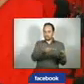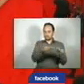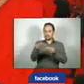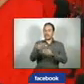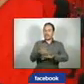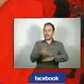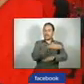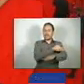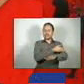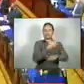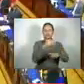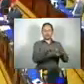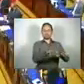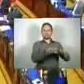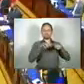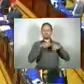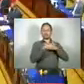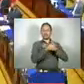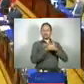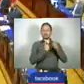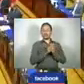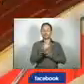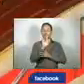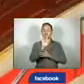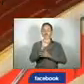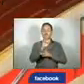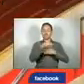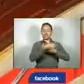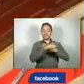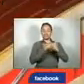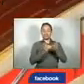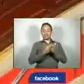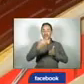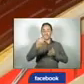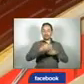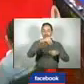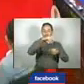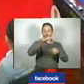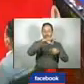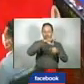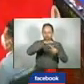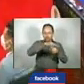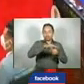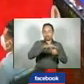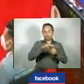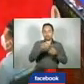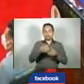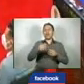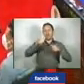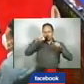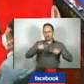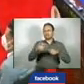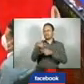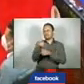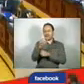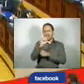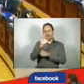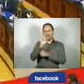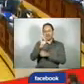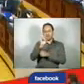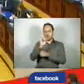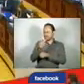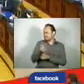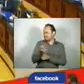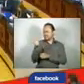realizar una plenaria especial, donde los 84 diputados deberán emitir su voto a favor o en contra del desafuero del diputado Quijano.